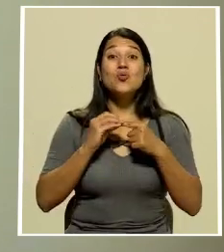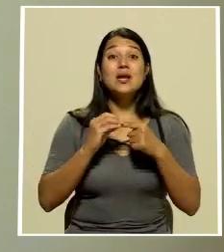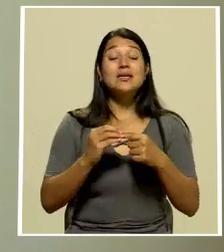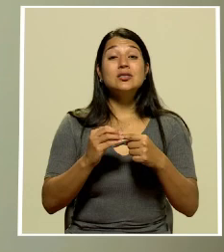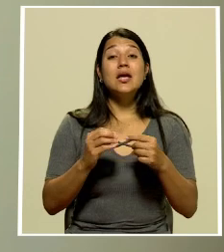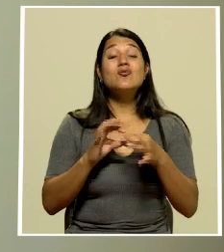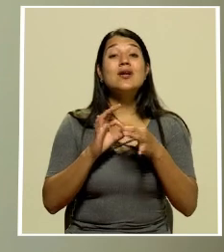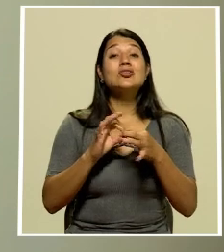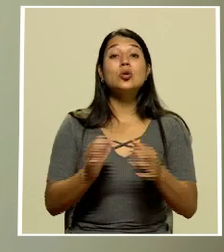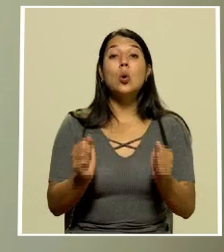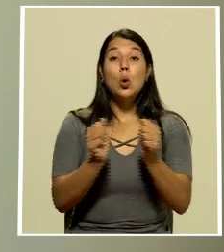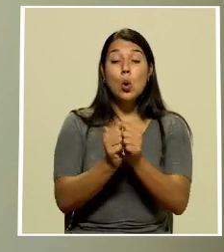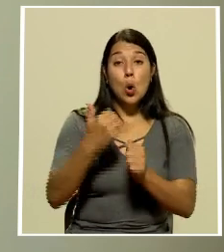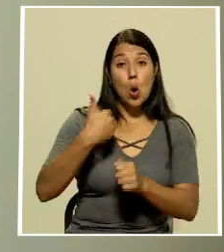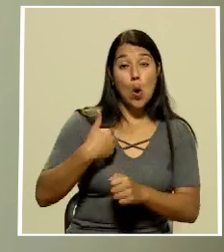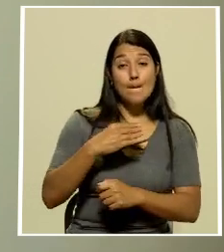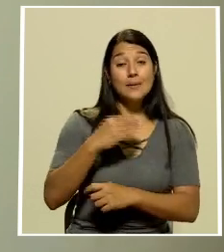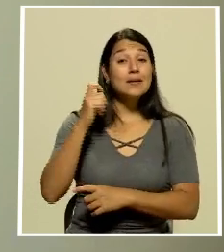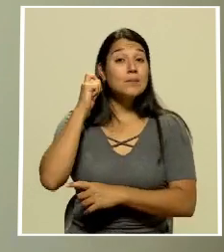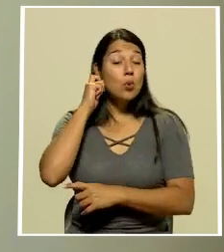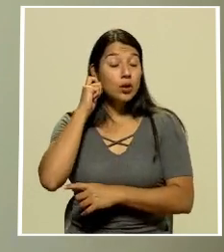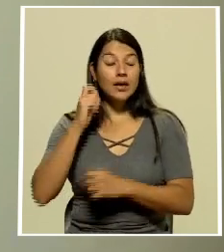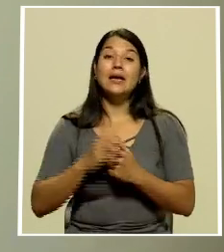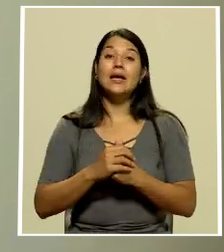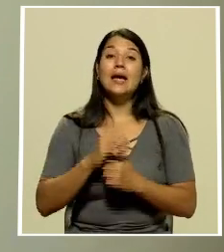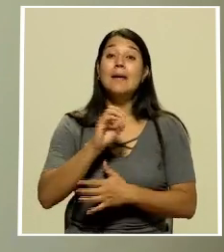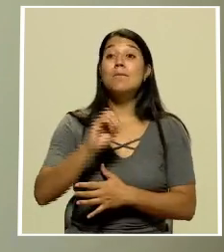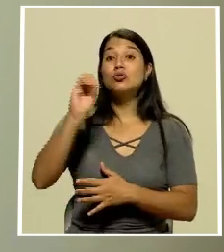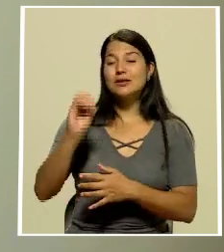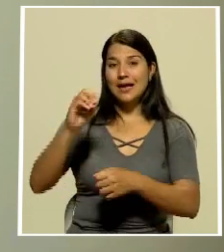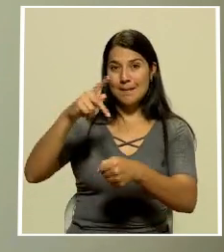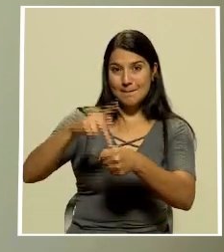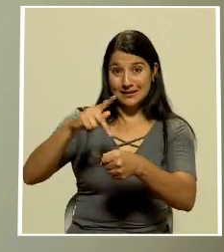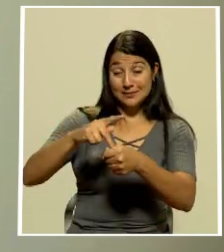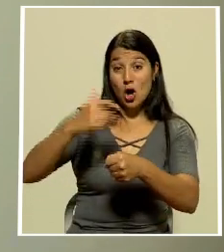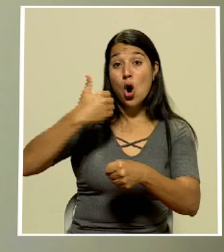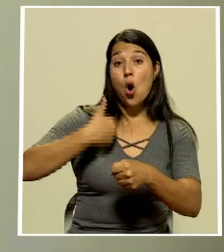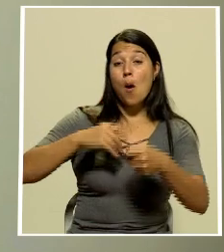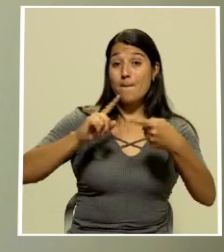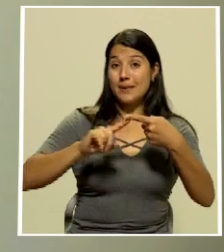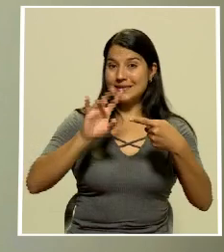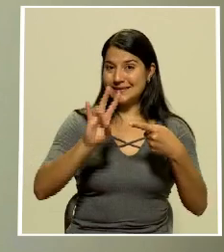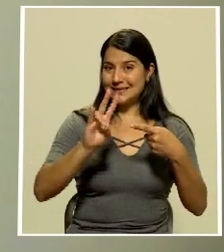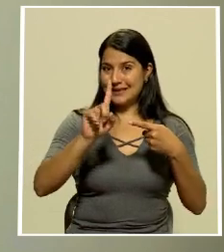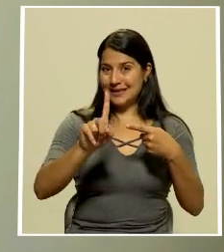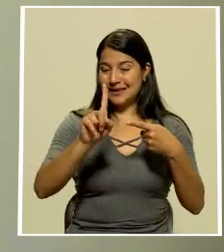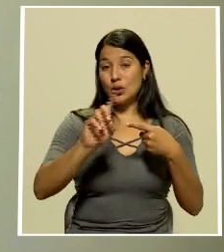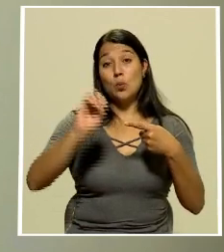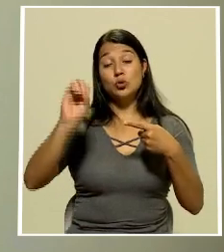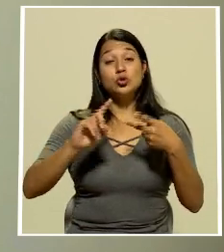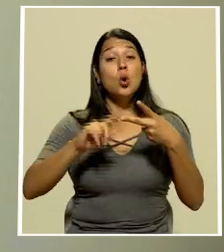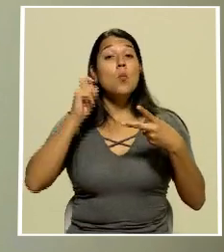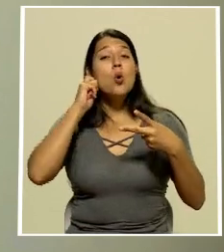hombres y de las mujeres, la tasa neta de participación de los hombres es 71%, mientras que la de las mujeres